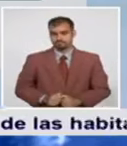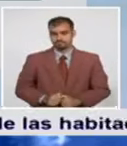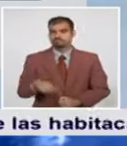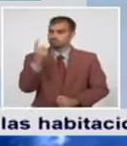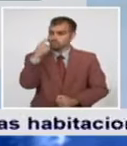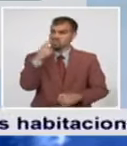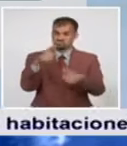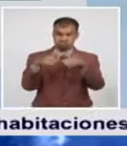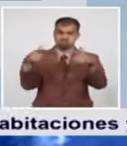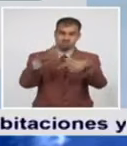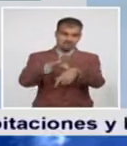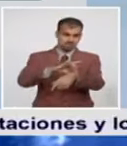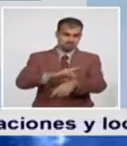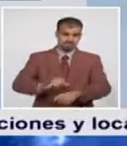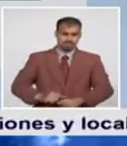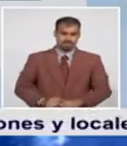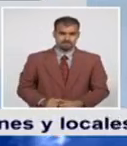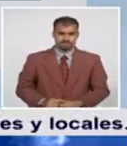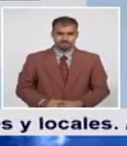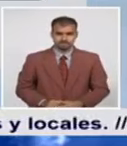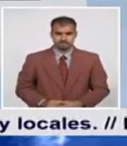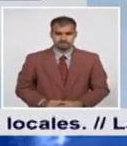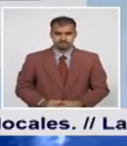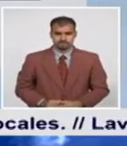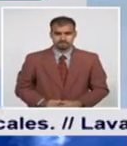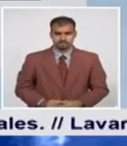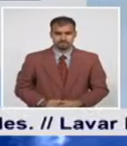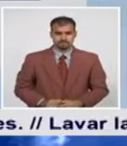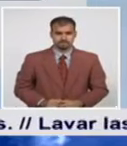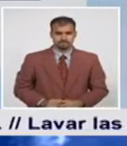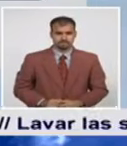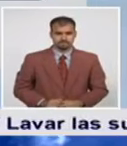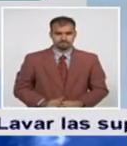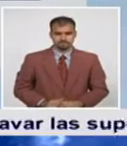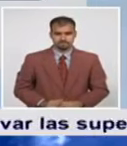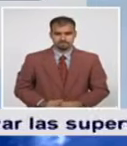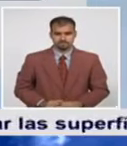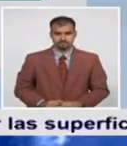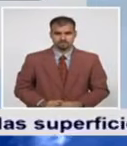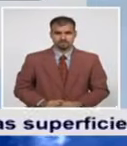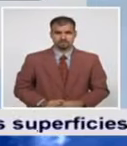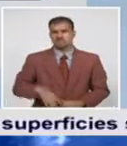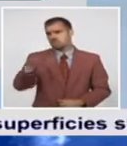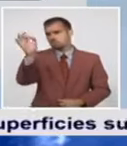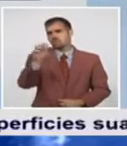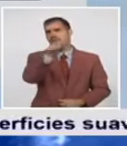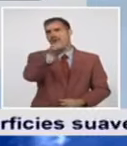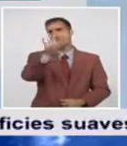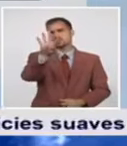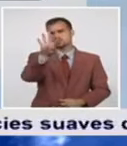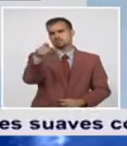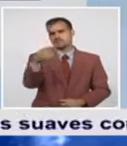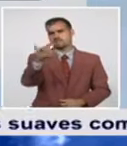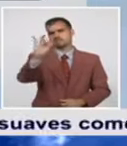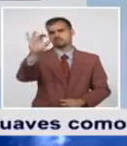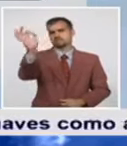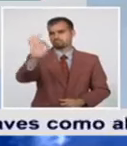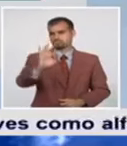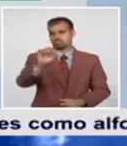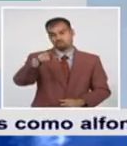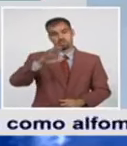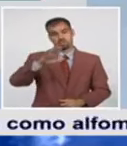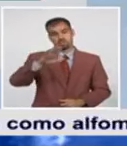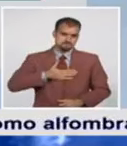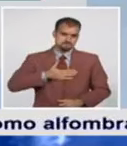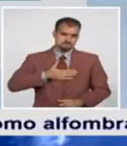El 14,5% de todos los diagnosticados en Cuba tienen de 18 y menos años de